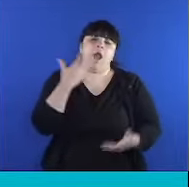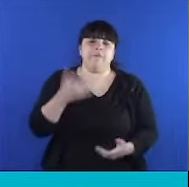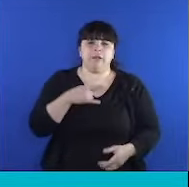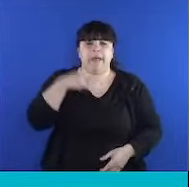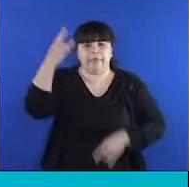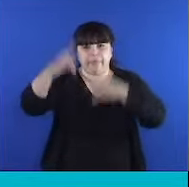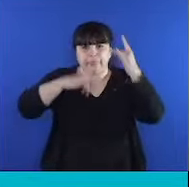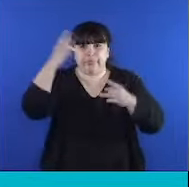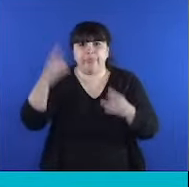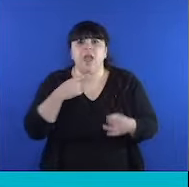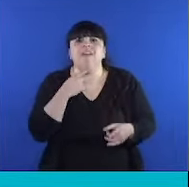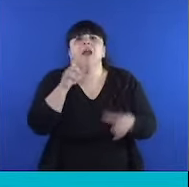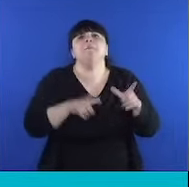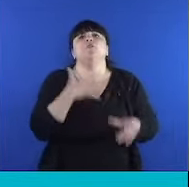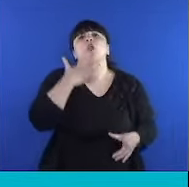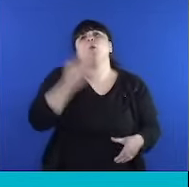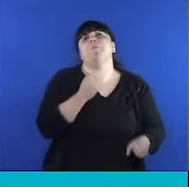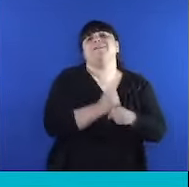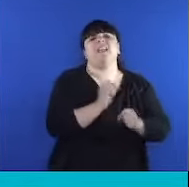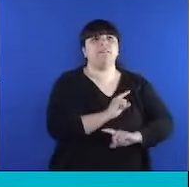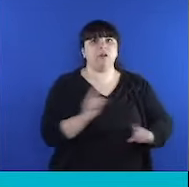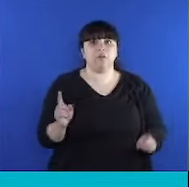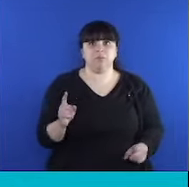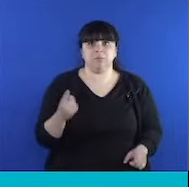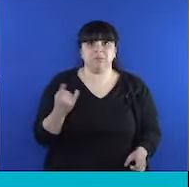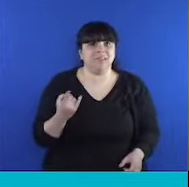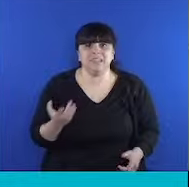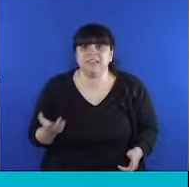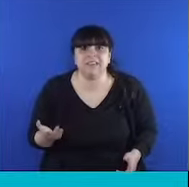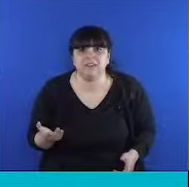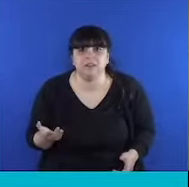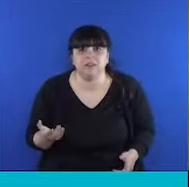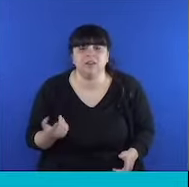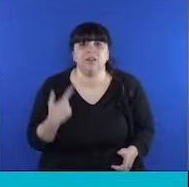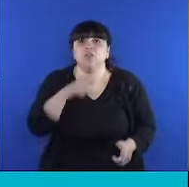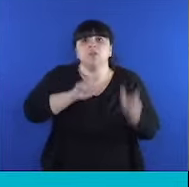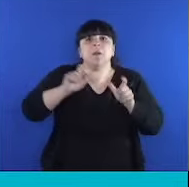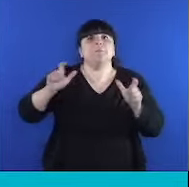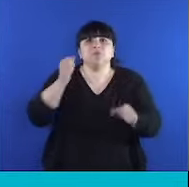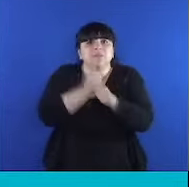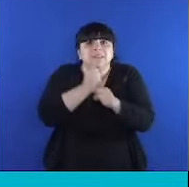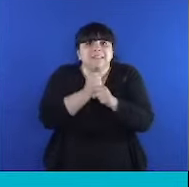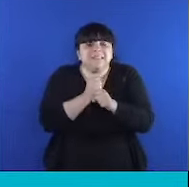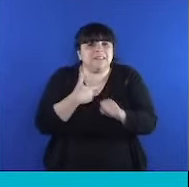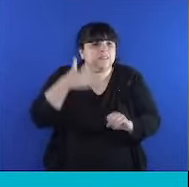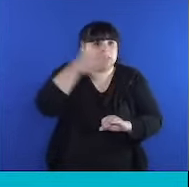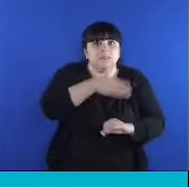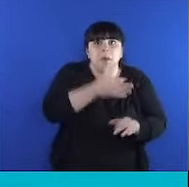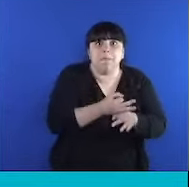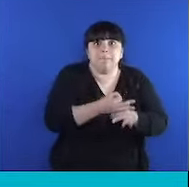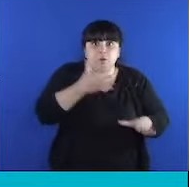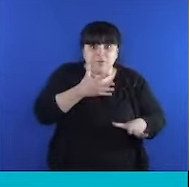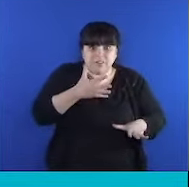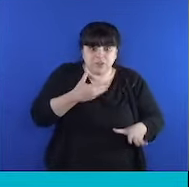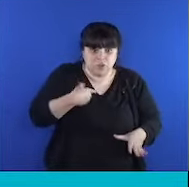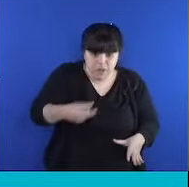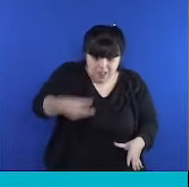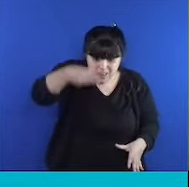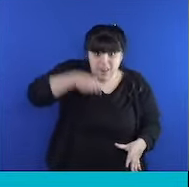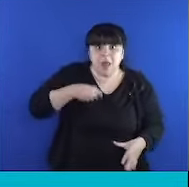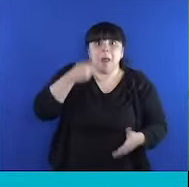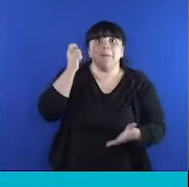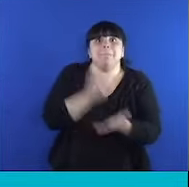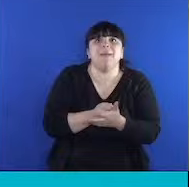tiene que ver con gente que no cumple el trabajo. No es cierto. Es gente que le están trabajadores, en muchos casos profesionales, que les están pagando el